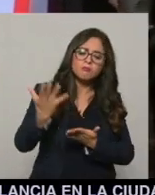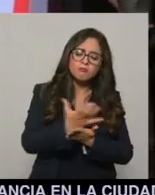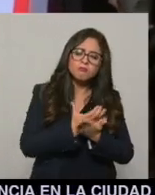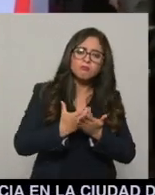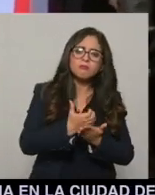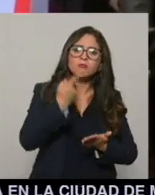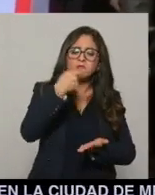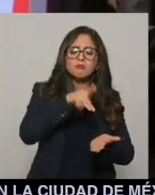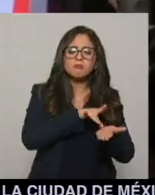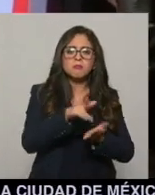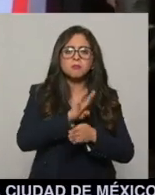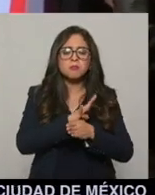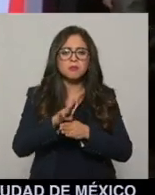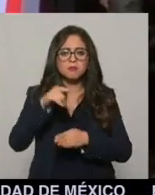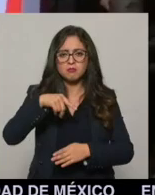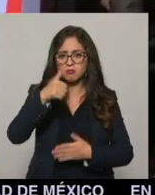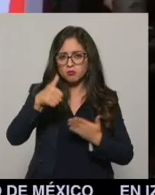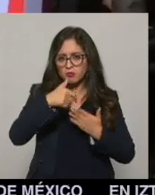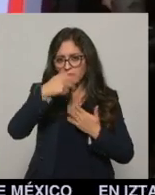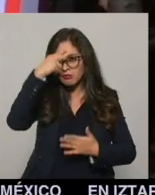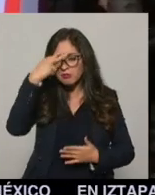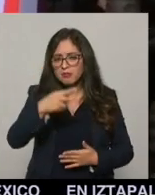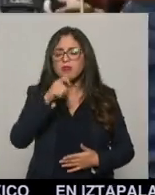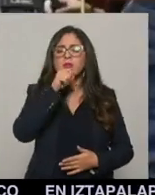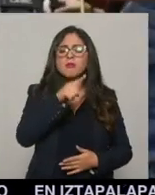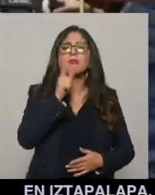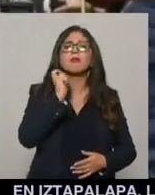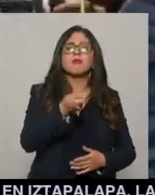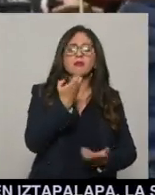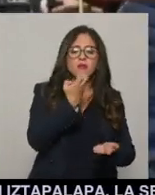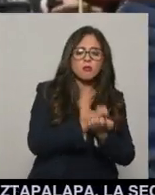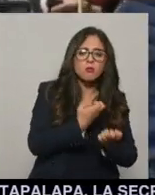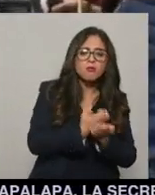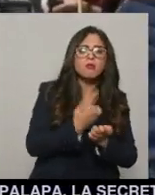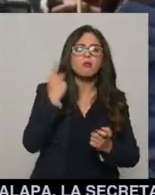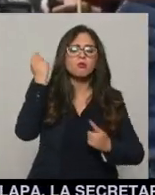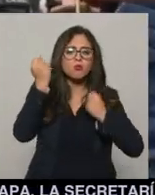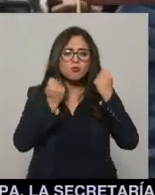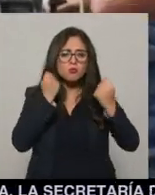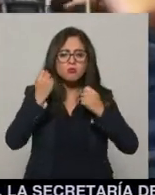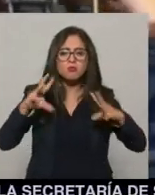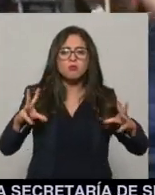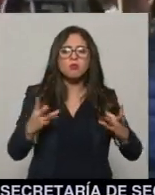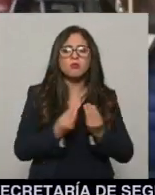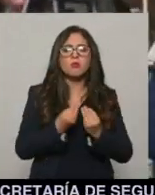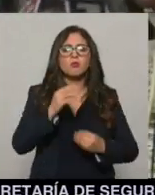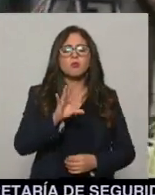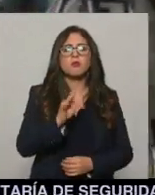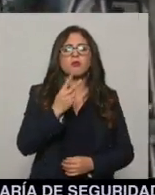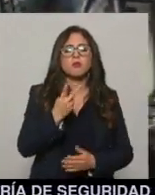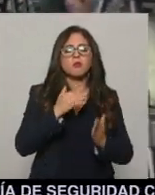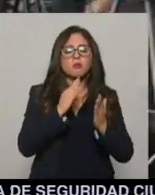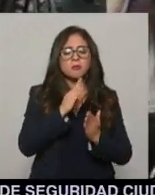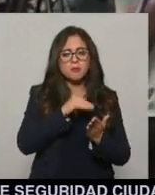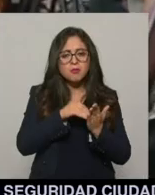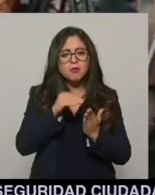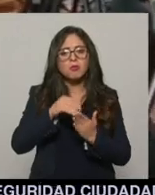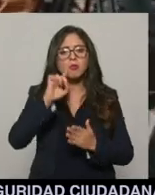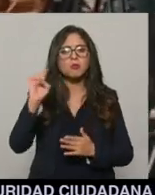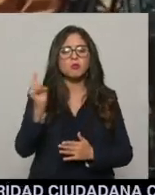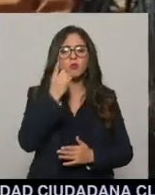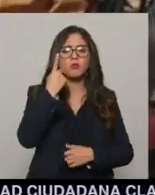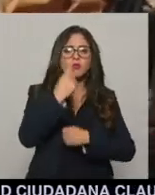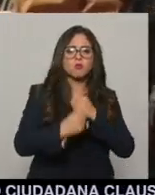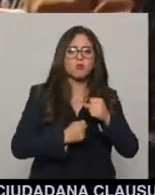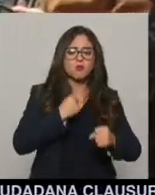la Ciudad de México, tanto en economía como en turismo, es decir, más de 42 millones de dólares cada año. Ahora pues